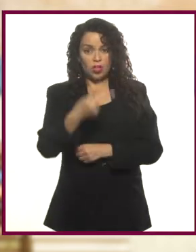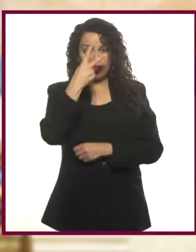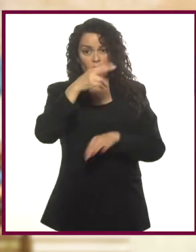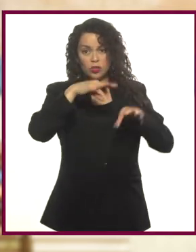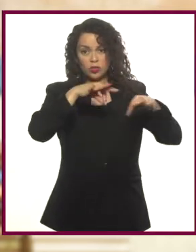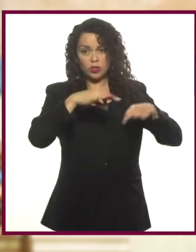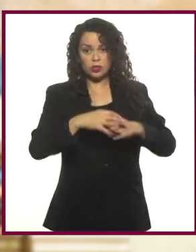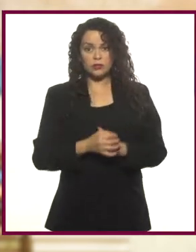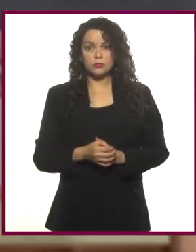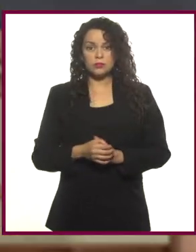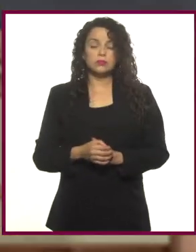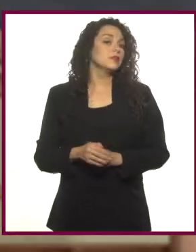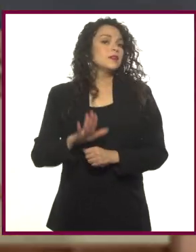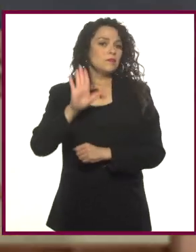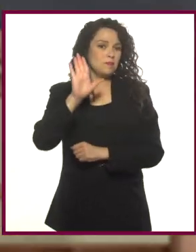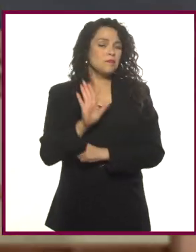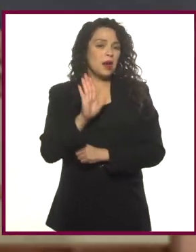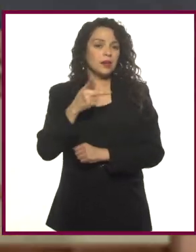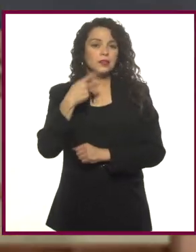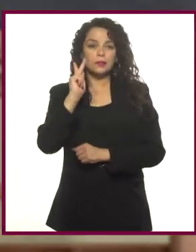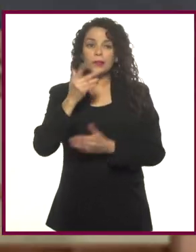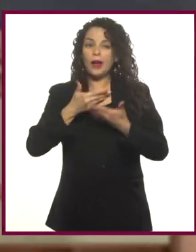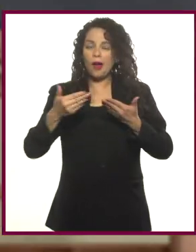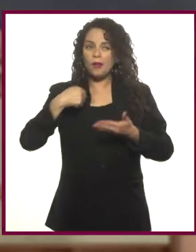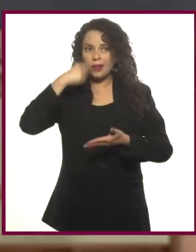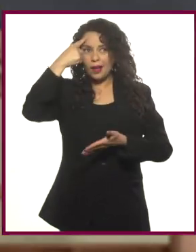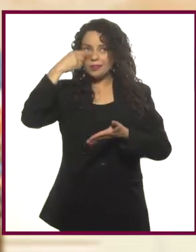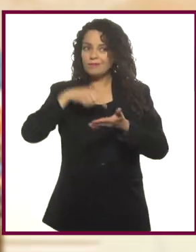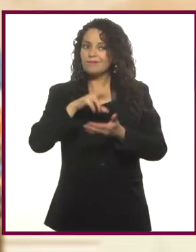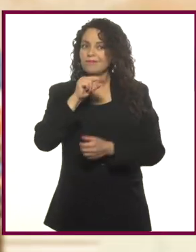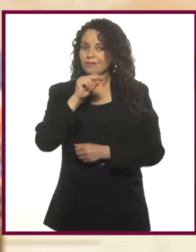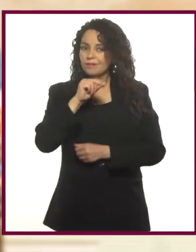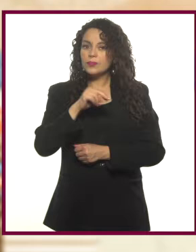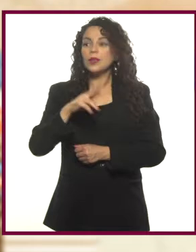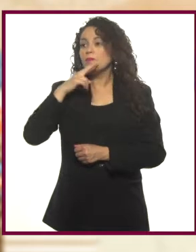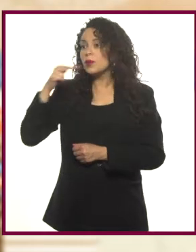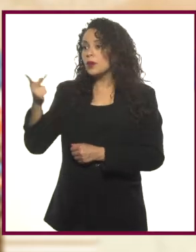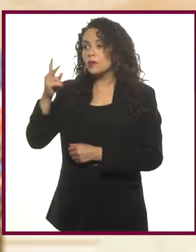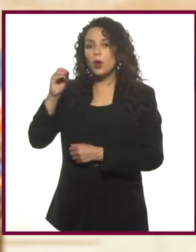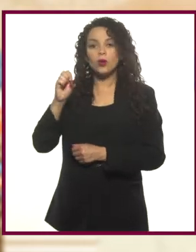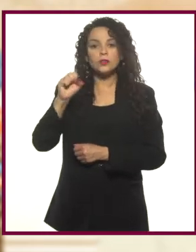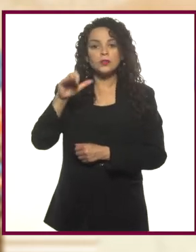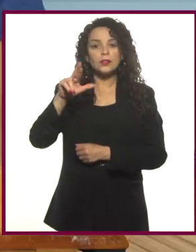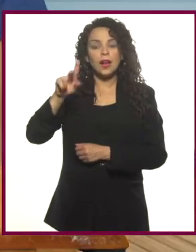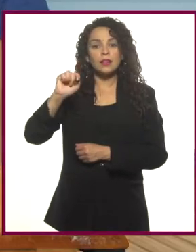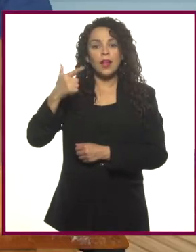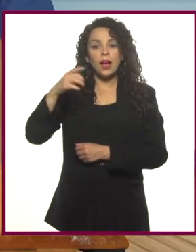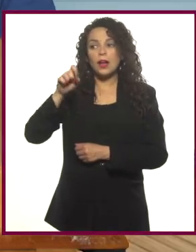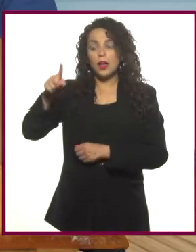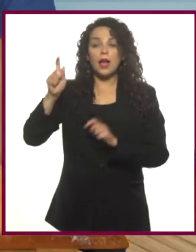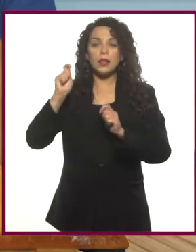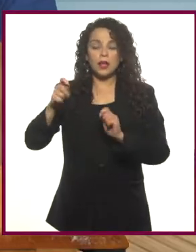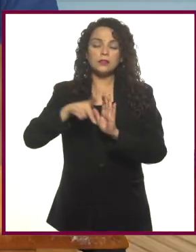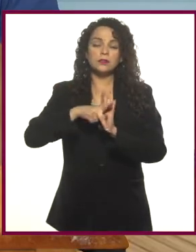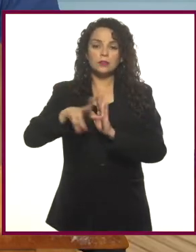de 2 cuartillas? Eso parecía, pero creo que no. ¿Por qué no se lo preguntamos a Oscar Tagle, escritor y periodista